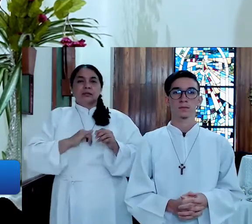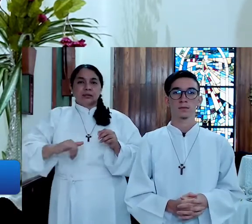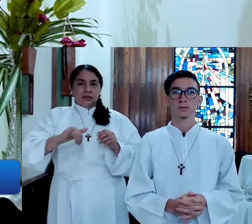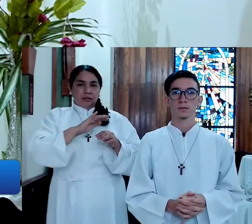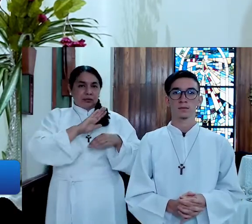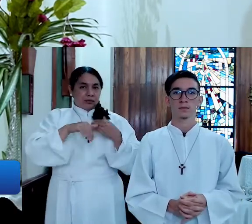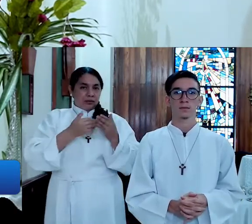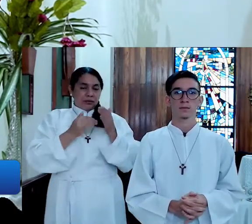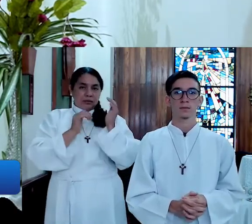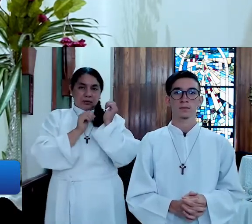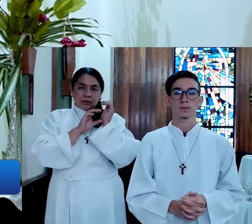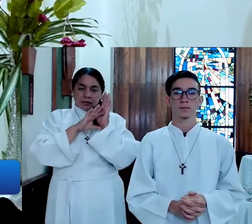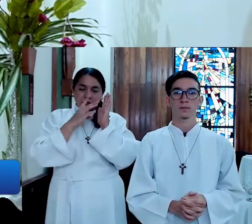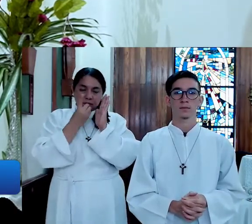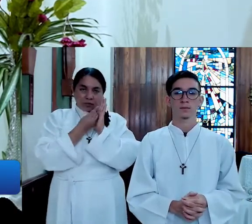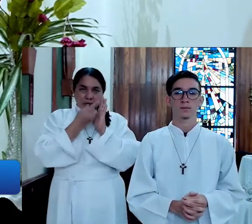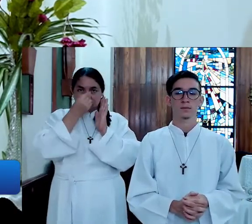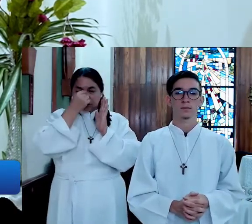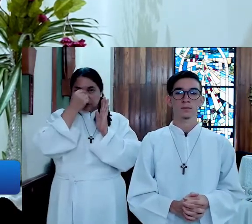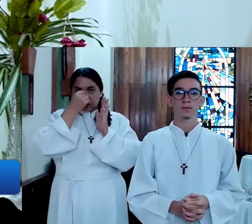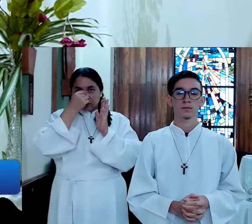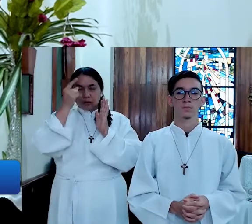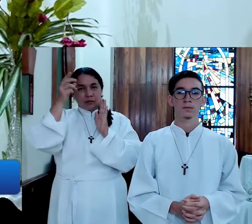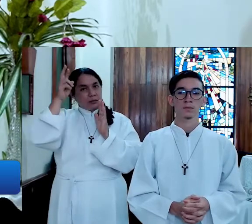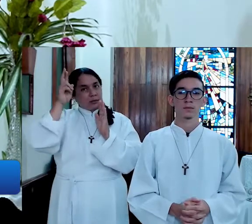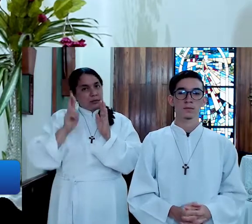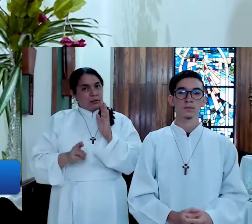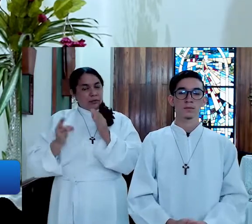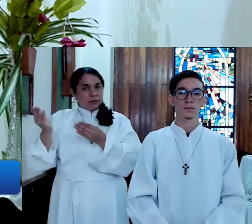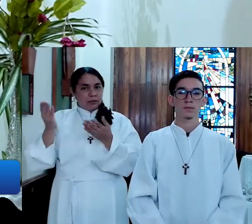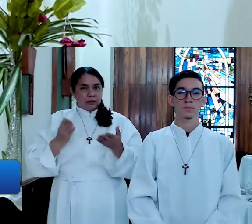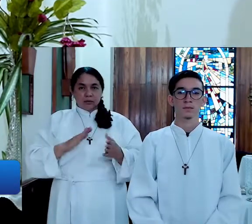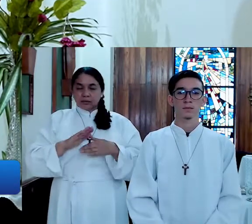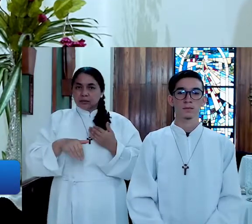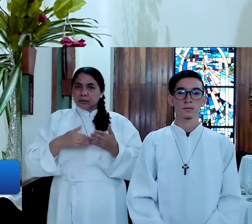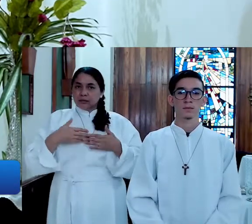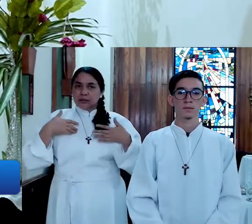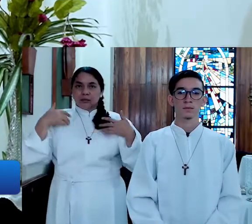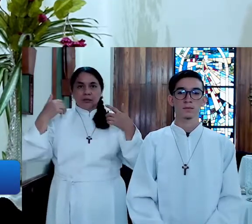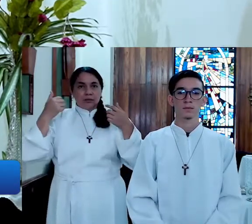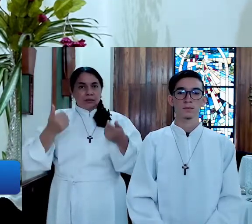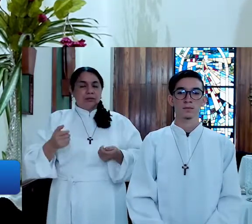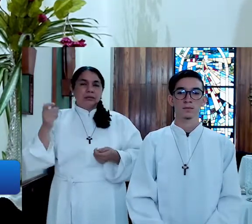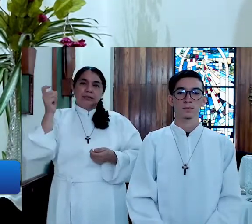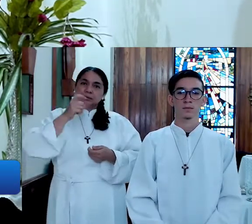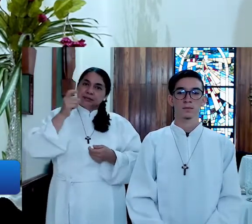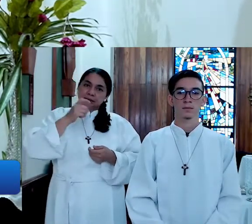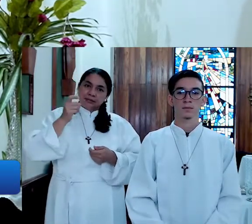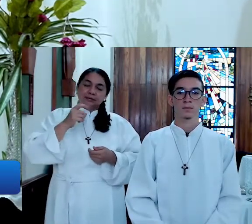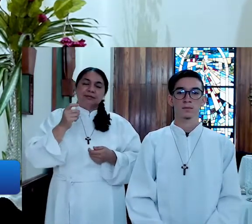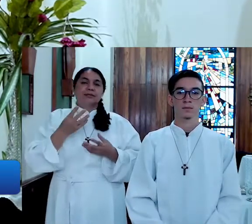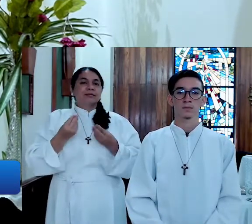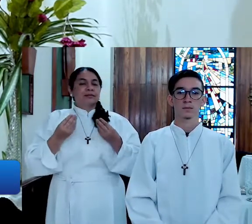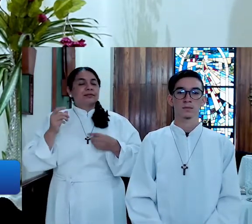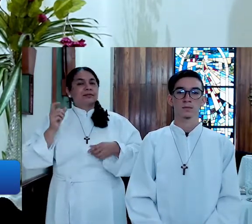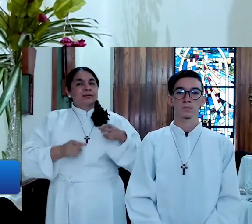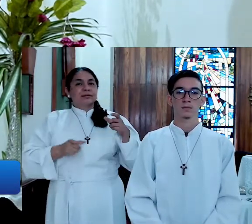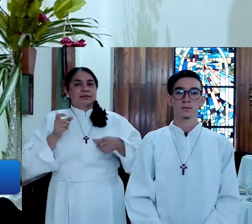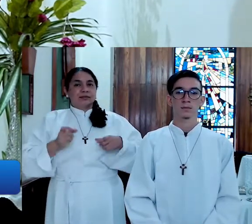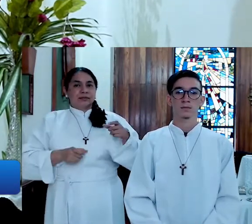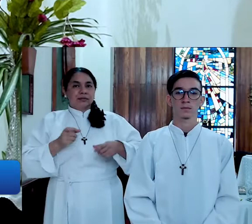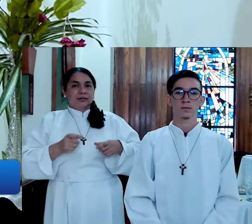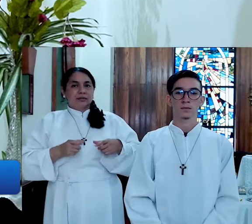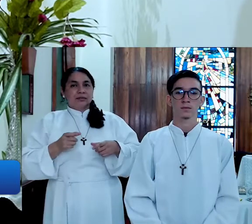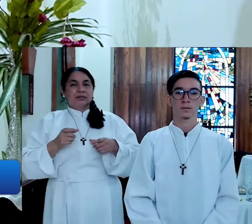vamos a orar. Y orar para que el Señor conceda todas las gracias que necesitan tantas personas que